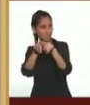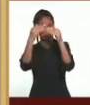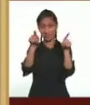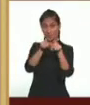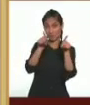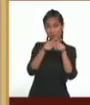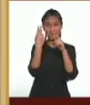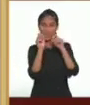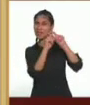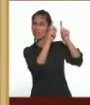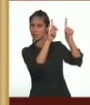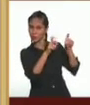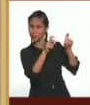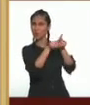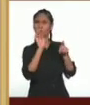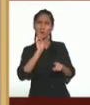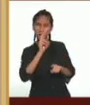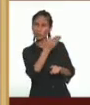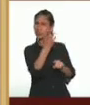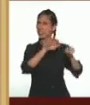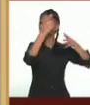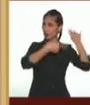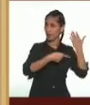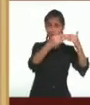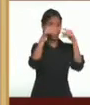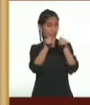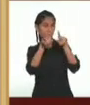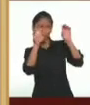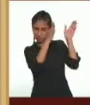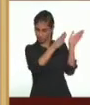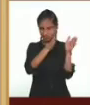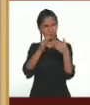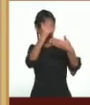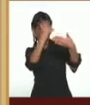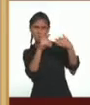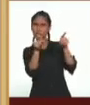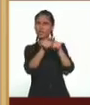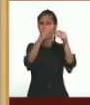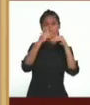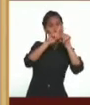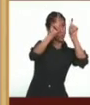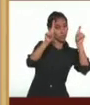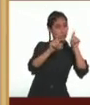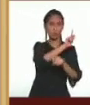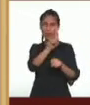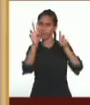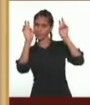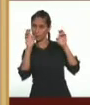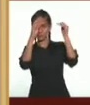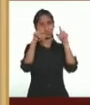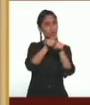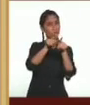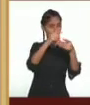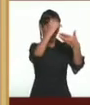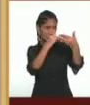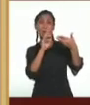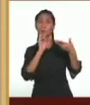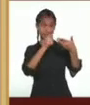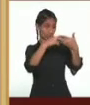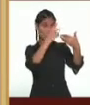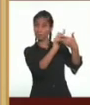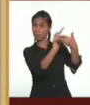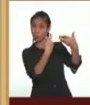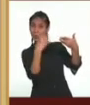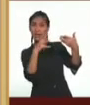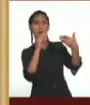el tipo de preguntas y respuestas que quieren realizar. Organizar los temas que van a tratar. Elaborar las preguntas por cada tema. Elaborar las respuestas